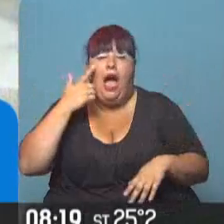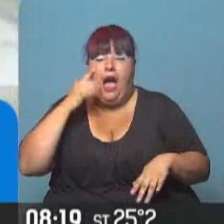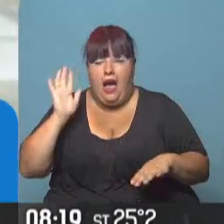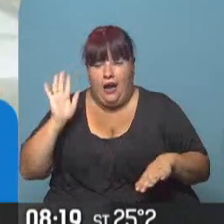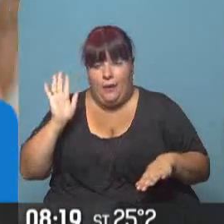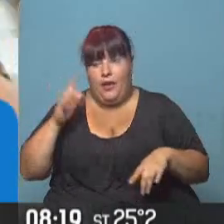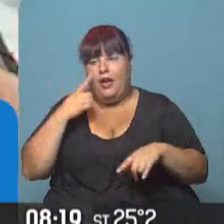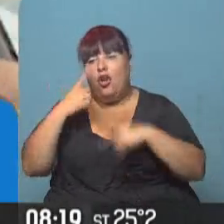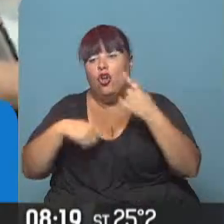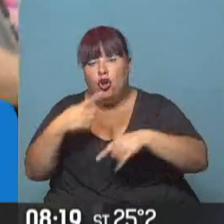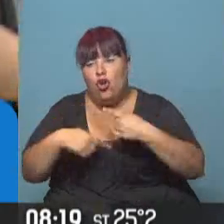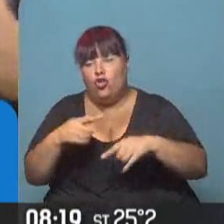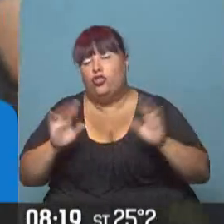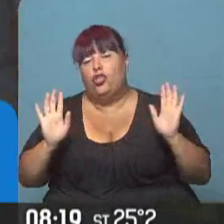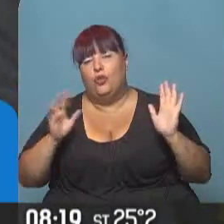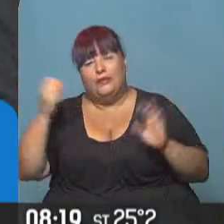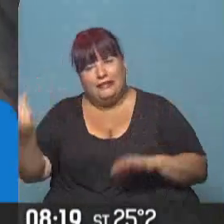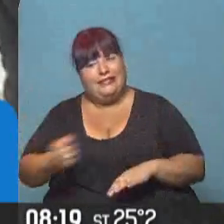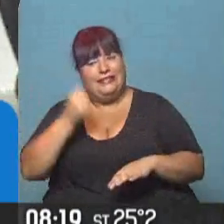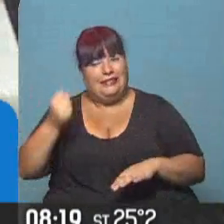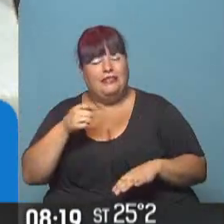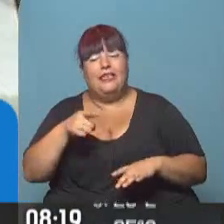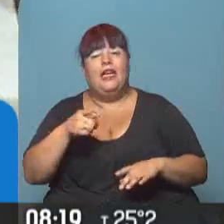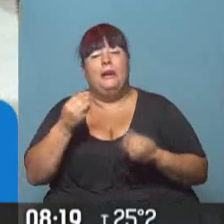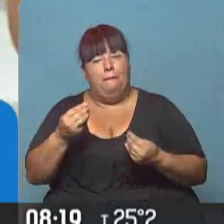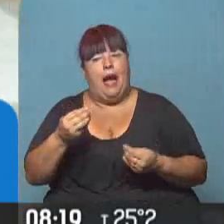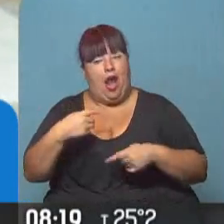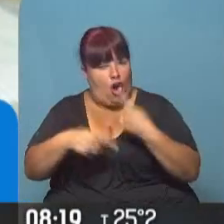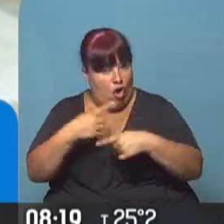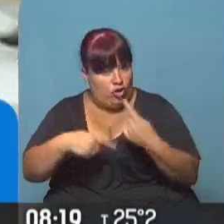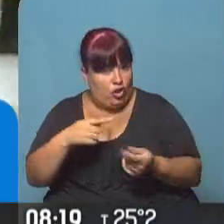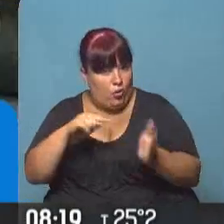vamos a seguir insistiendo con que se avance en todos esos puntos.